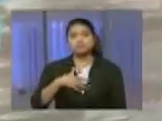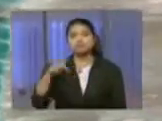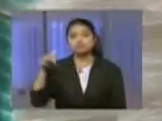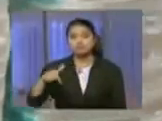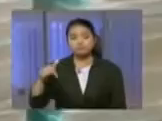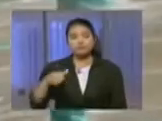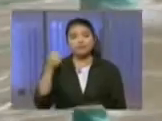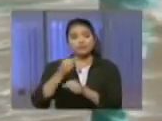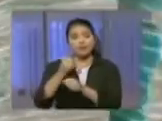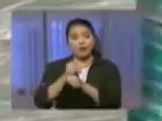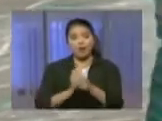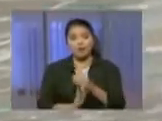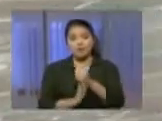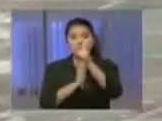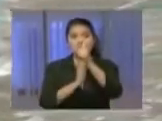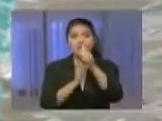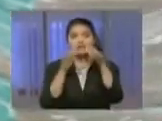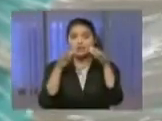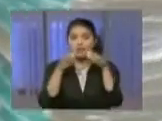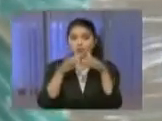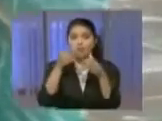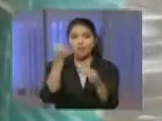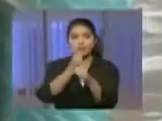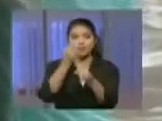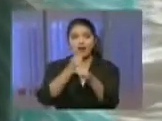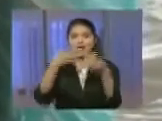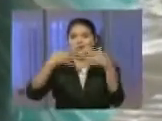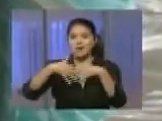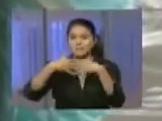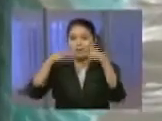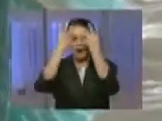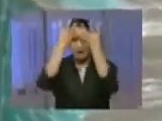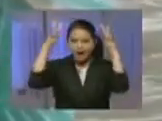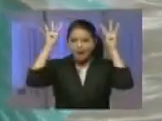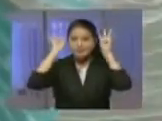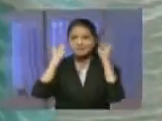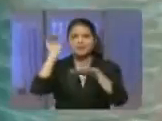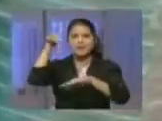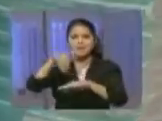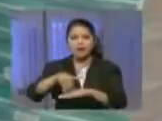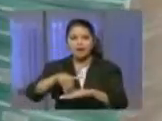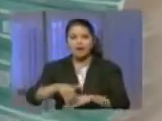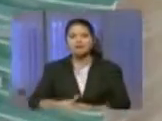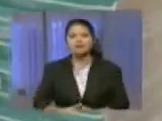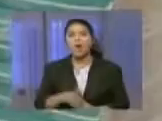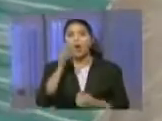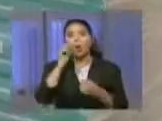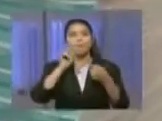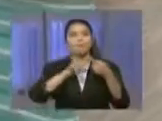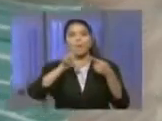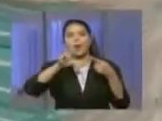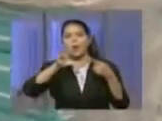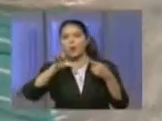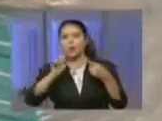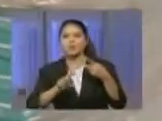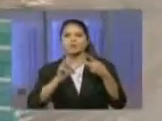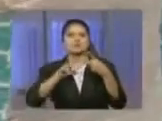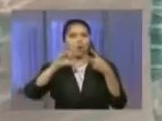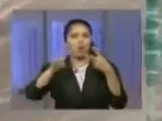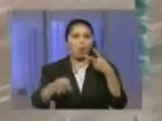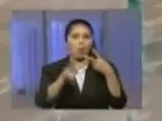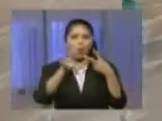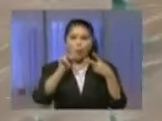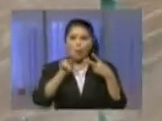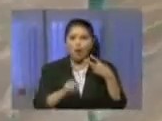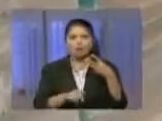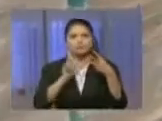líderes del movimiento obrero de la planta cacique maracay Juan tellez Luis Guillén Y por supuesto